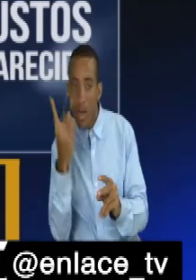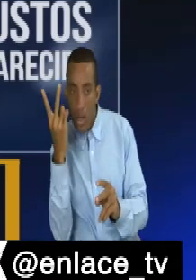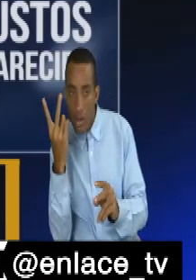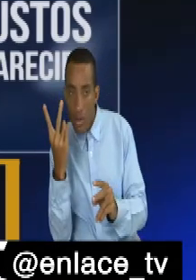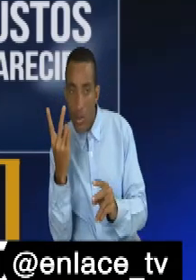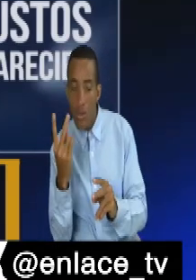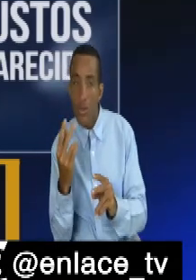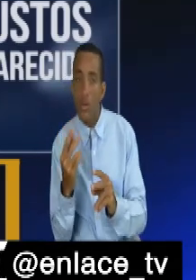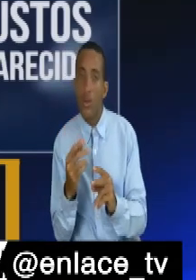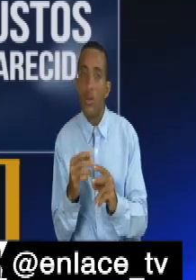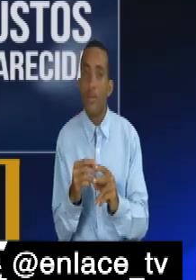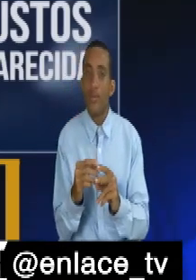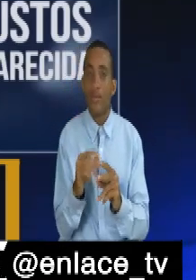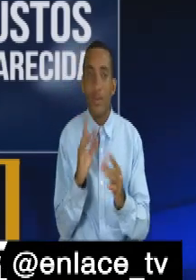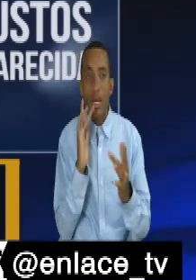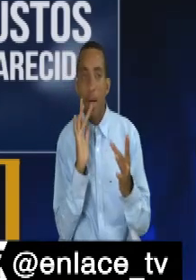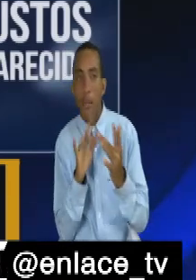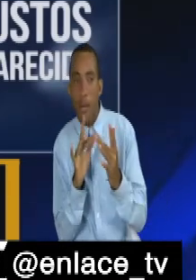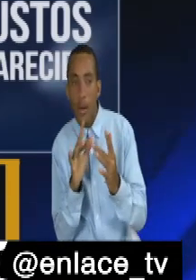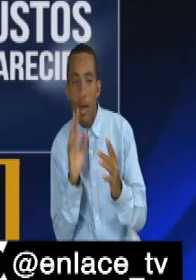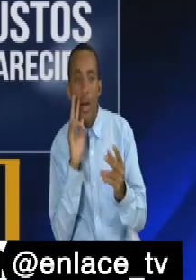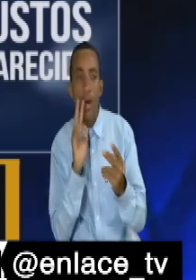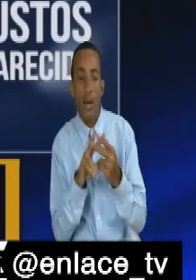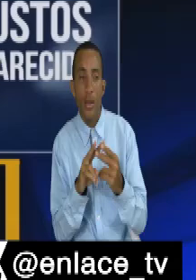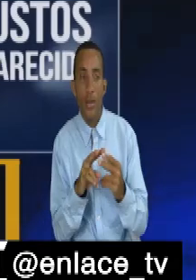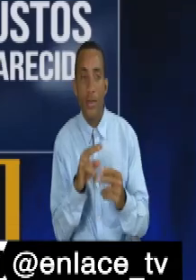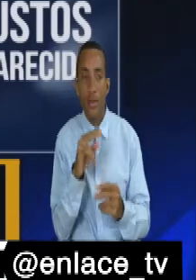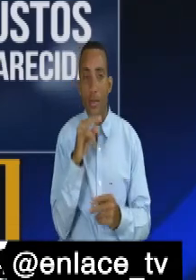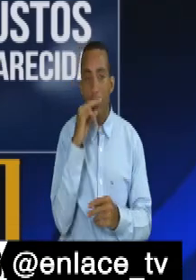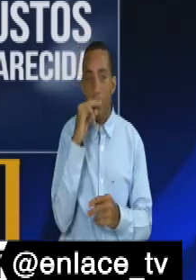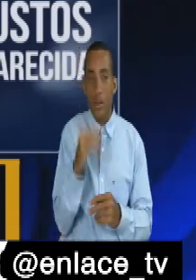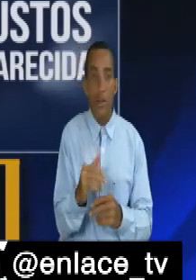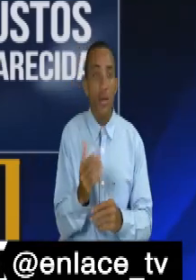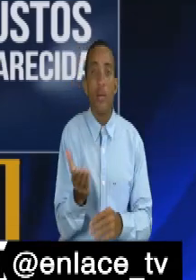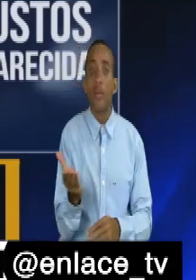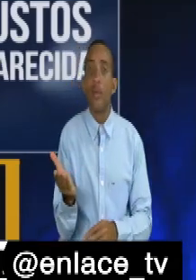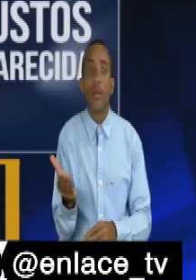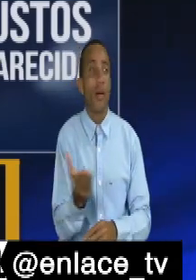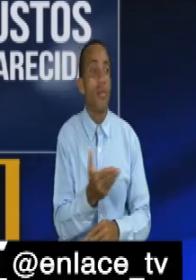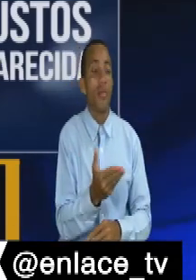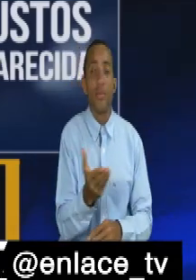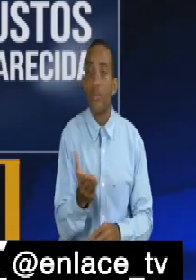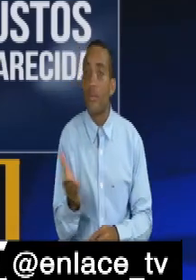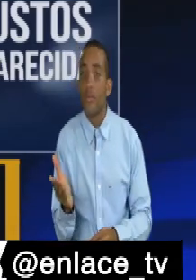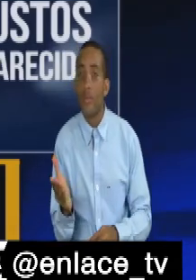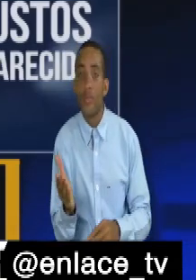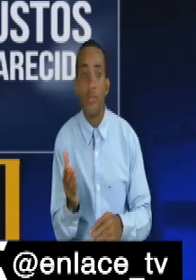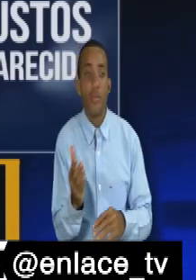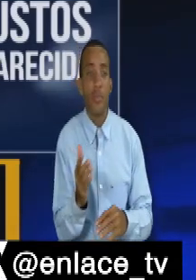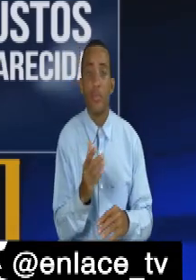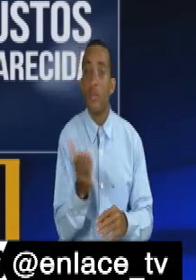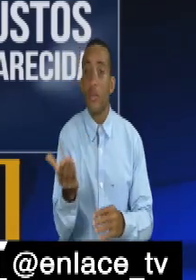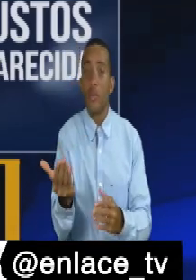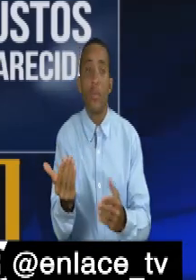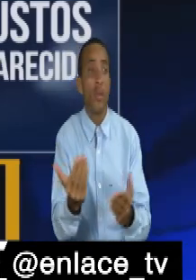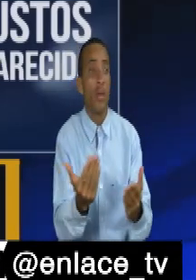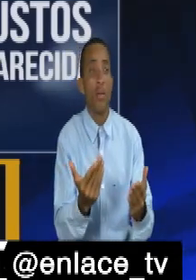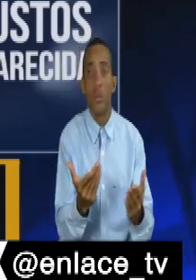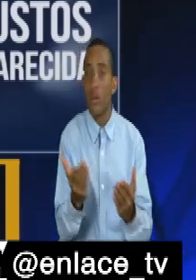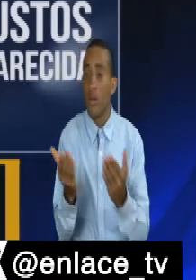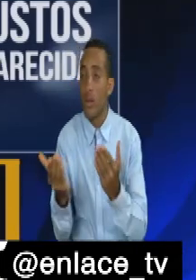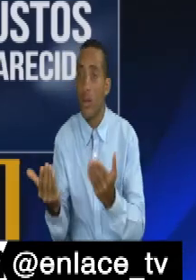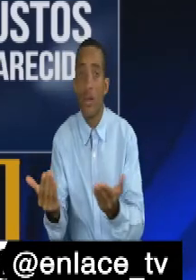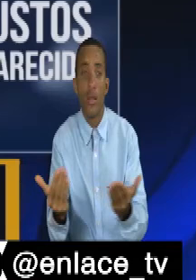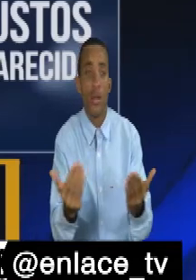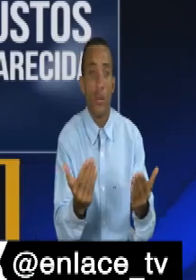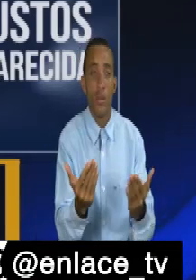o tengan contacto a veces con ella, porque ella es una niña que ya pide, sí, vale. ella se la pasa pidiendo, vale. Entonces que